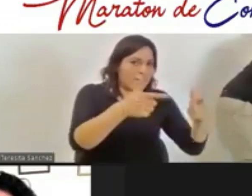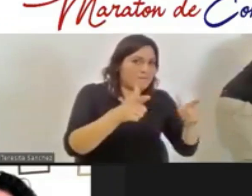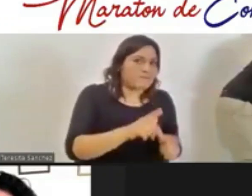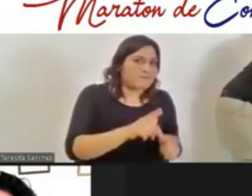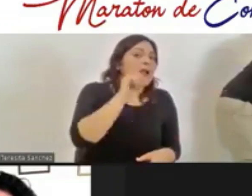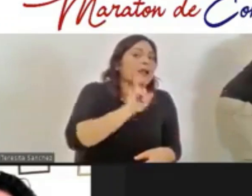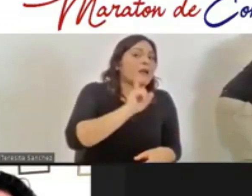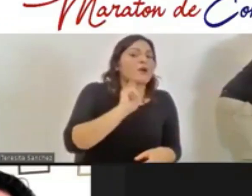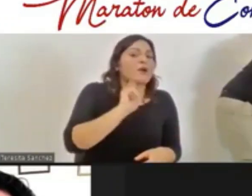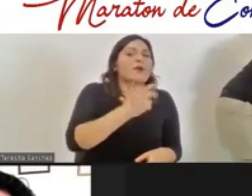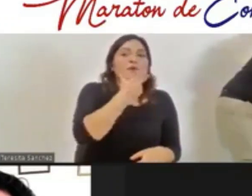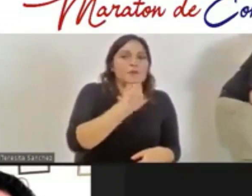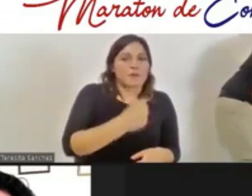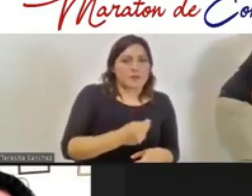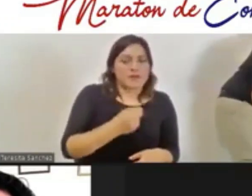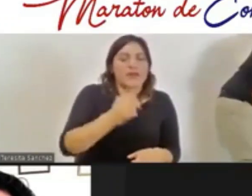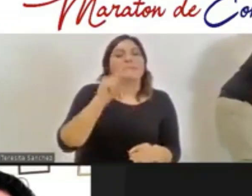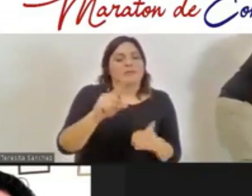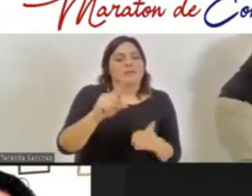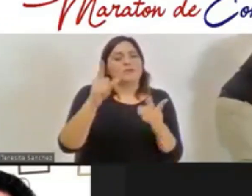Muchísimas gracias.